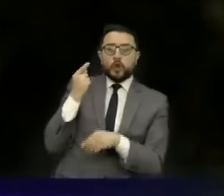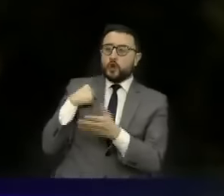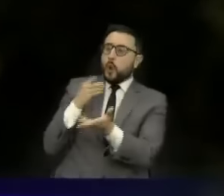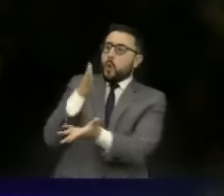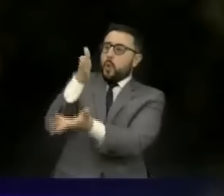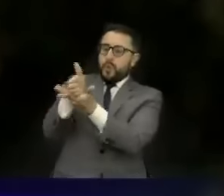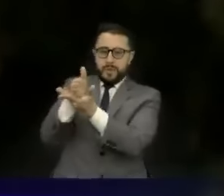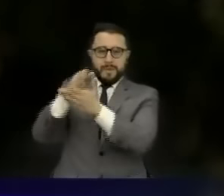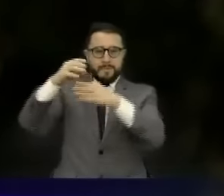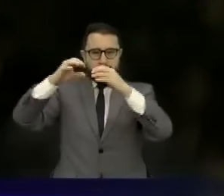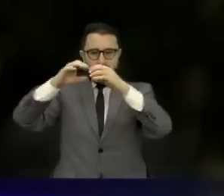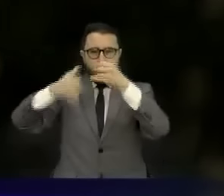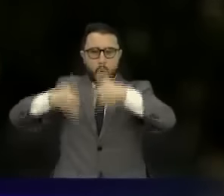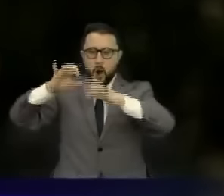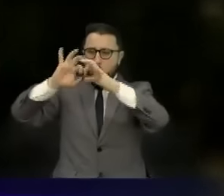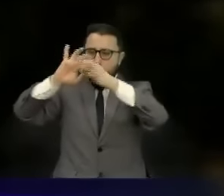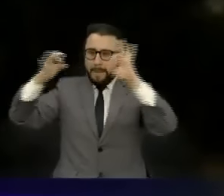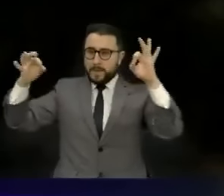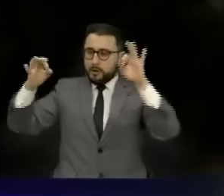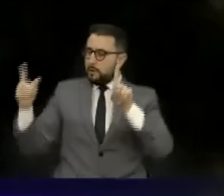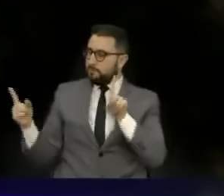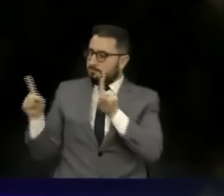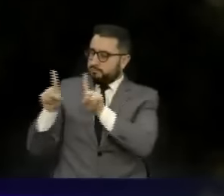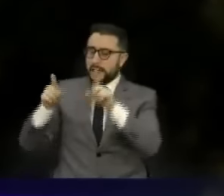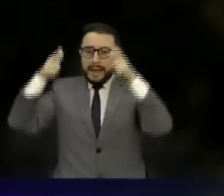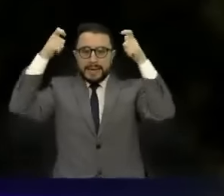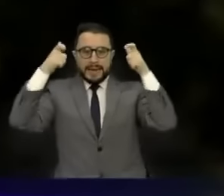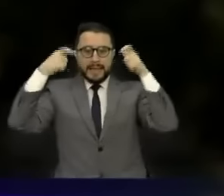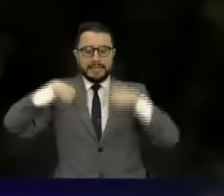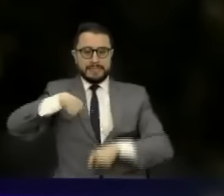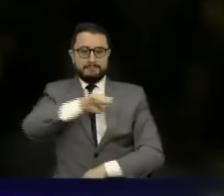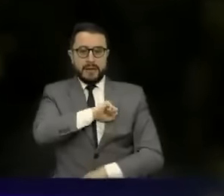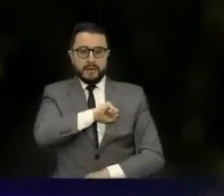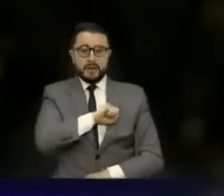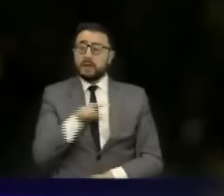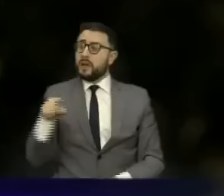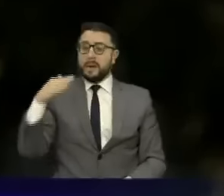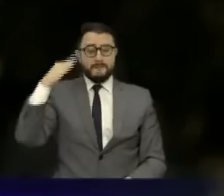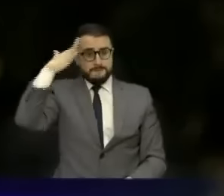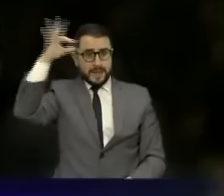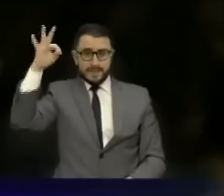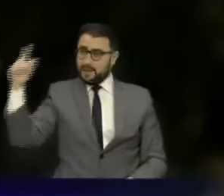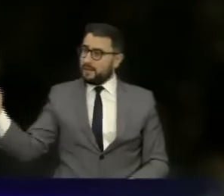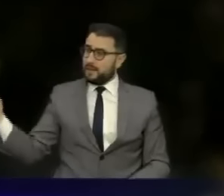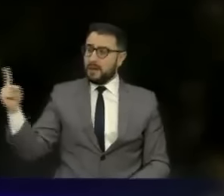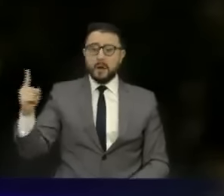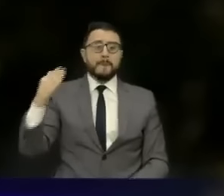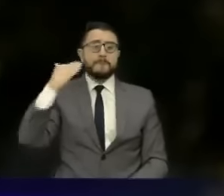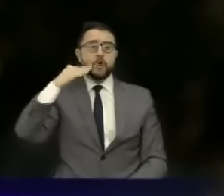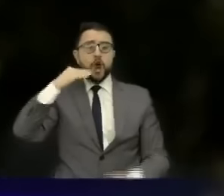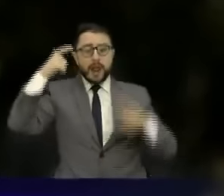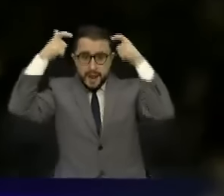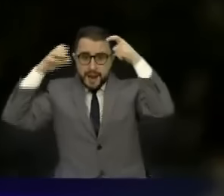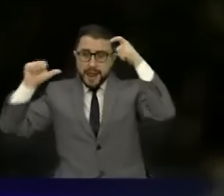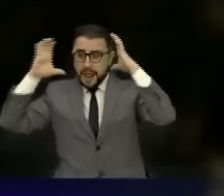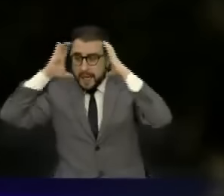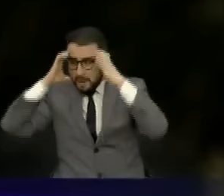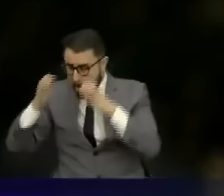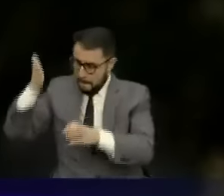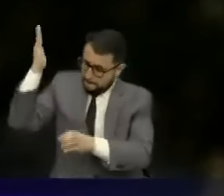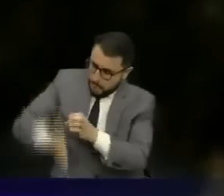al lado y sacaron los franceses una señora reina sin cabeza.